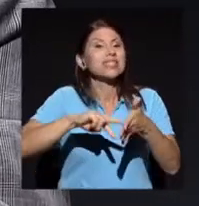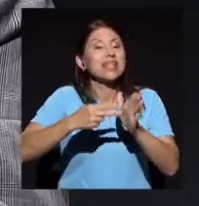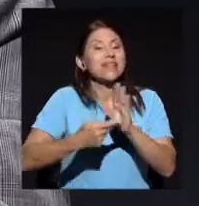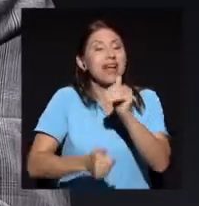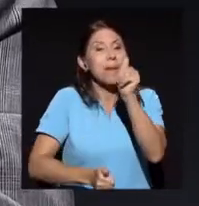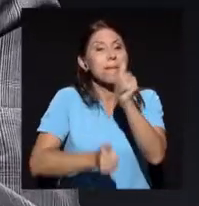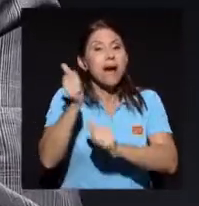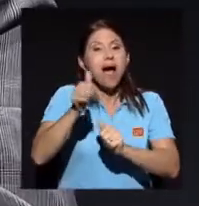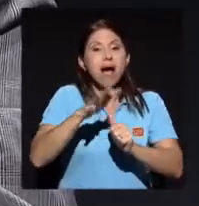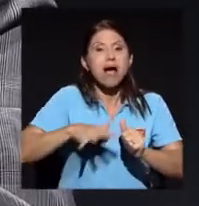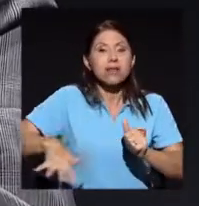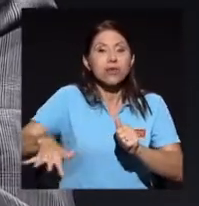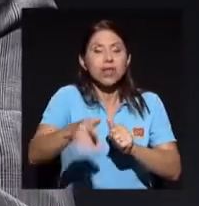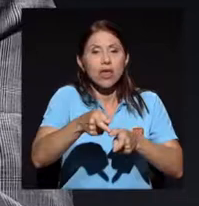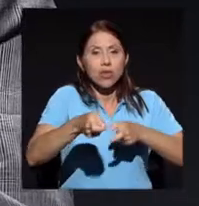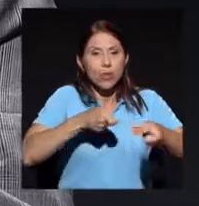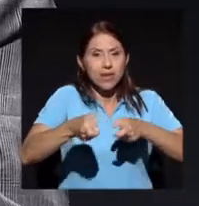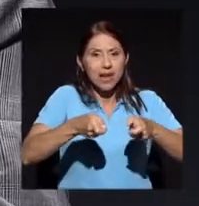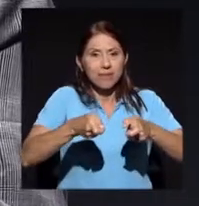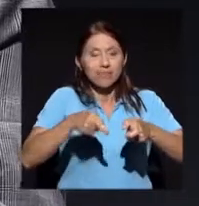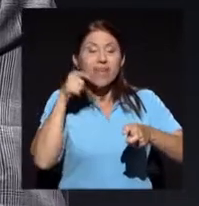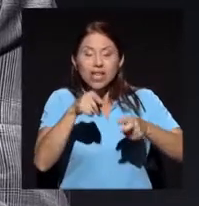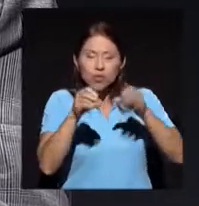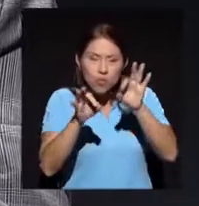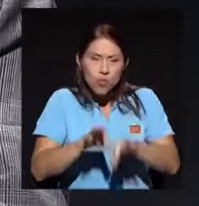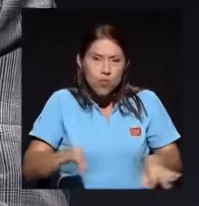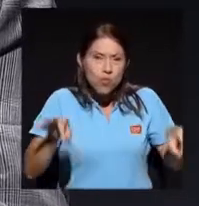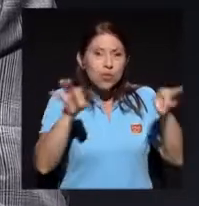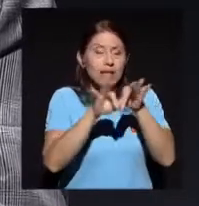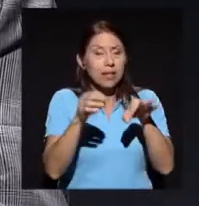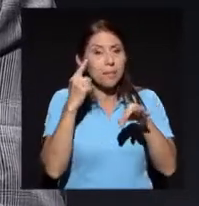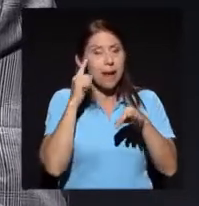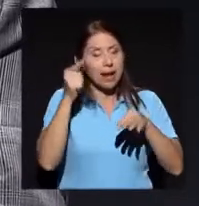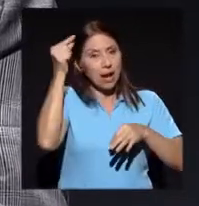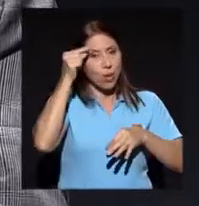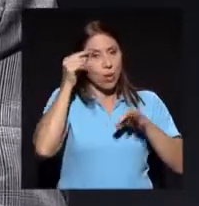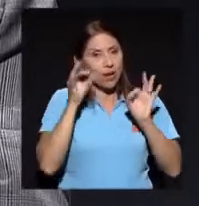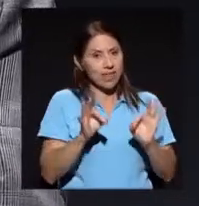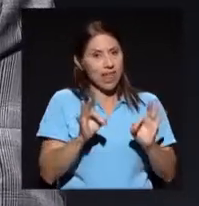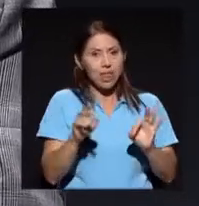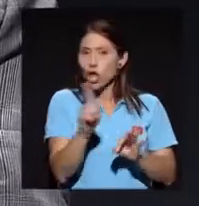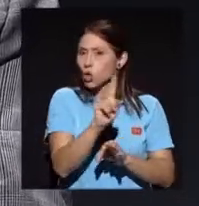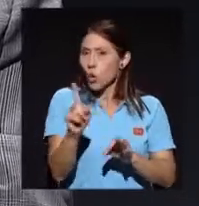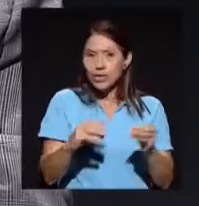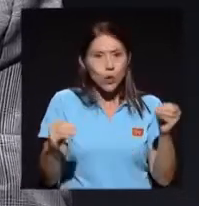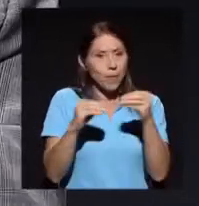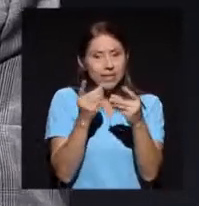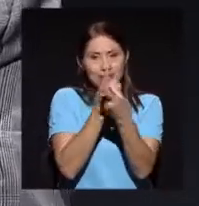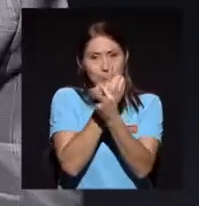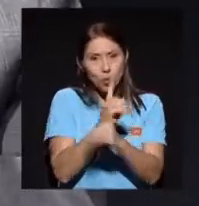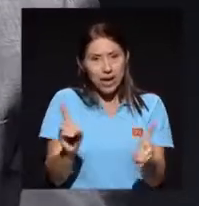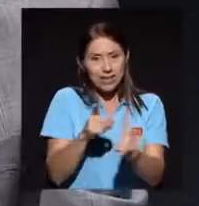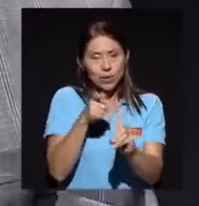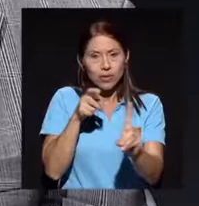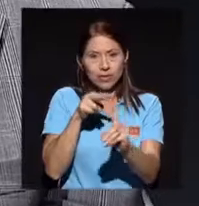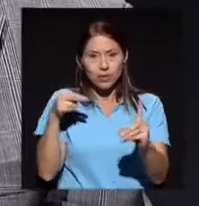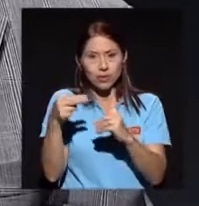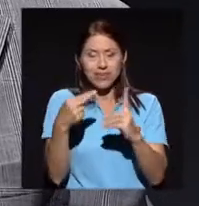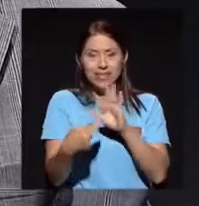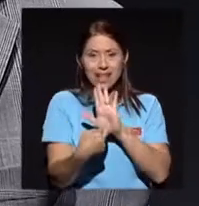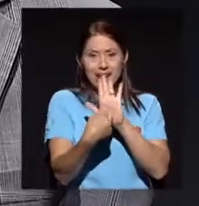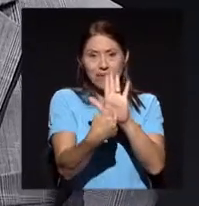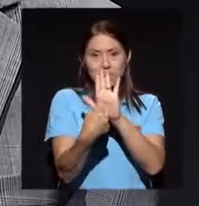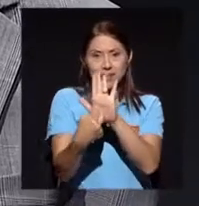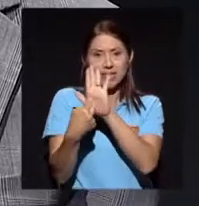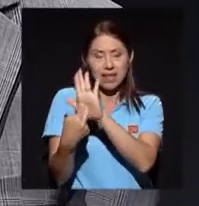es fundamental para la gobernabilidad no es lo más democrático desde el punto de vista de la representatividad y de hecho parte